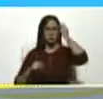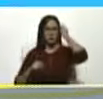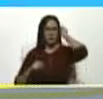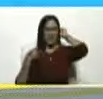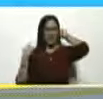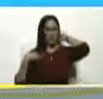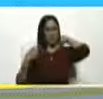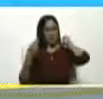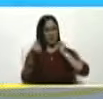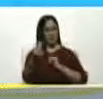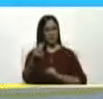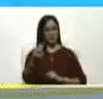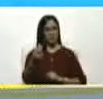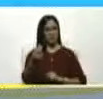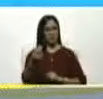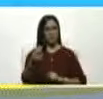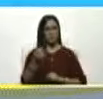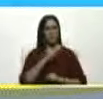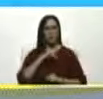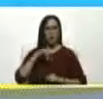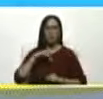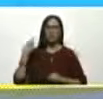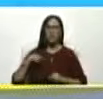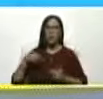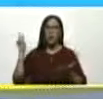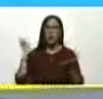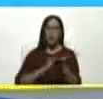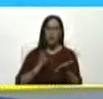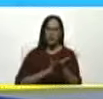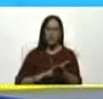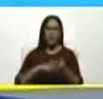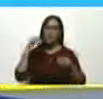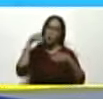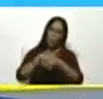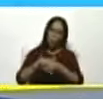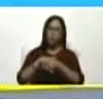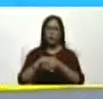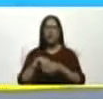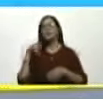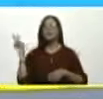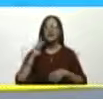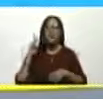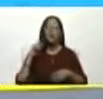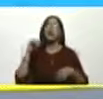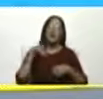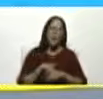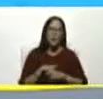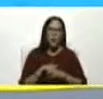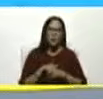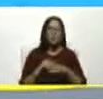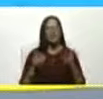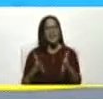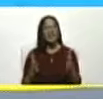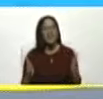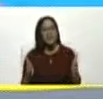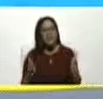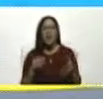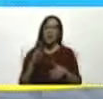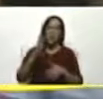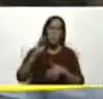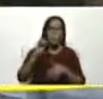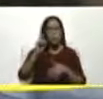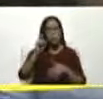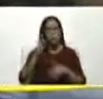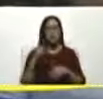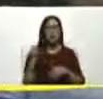billete. Y nosotros tenemos la verdad y los votos. Y en Venezuela los votos le ganarán a los bots, como